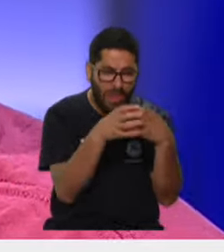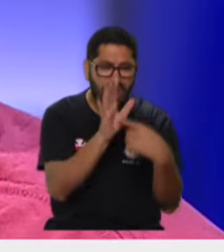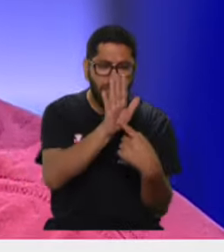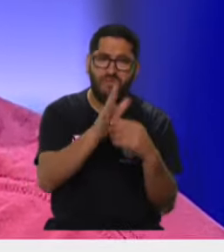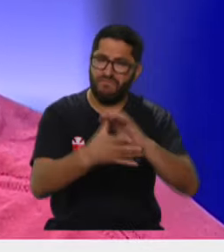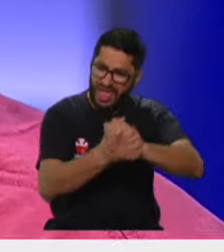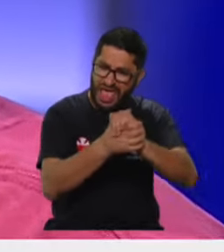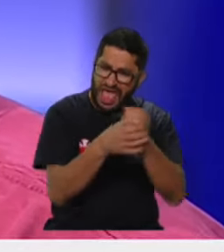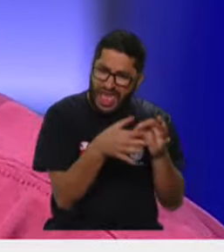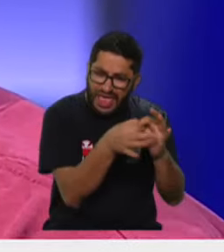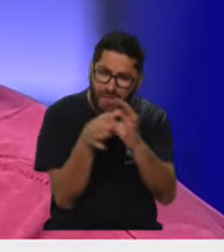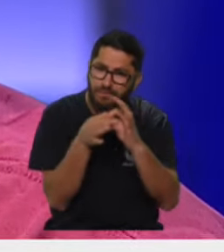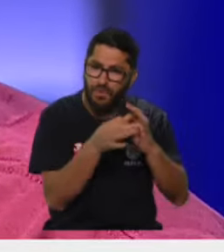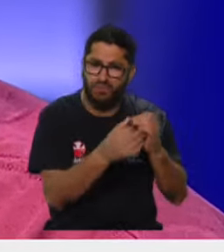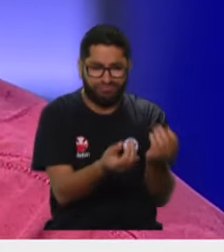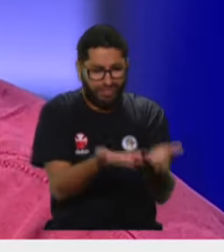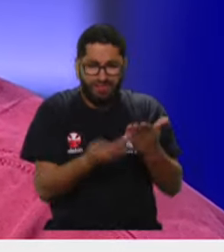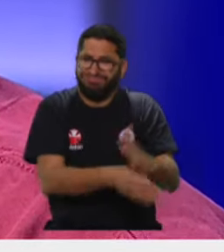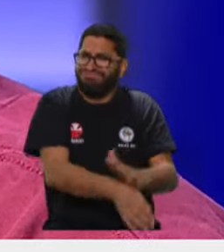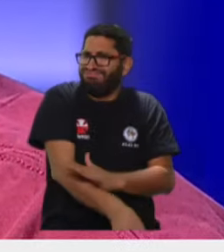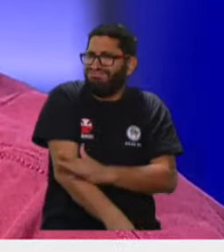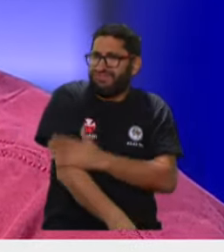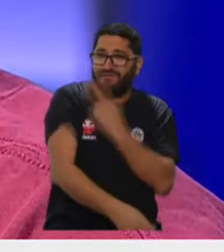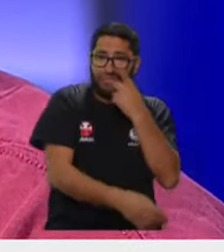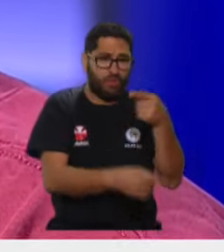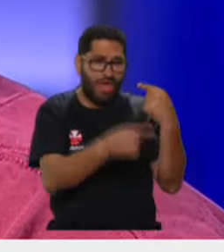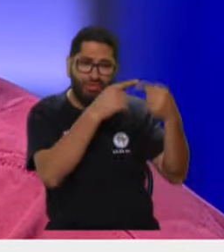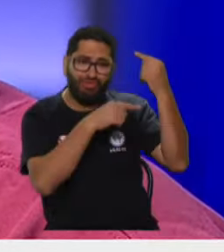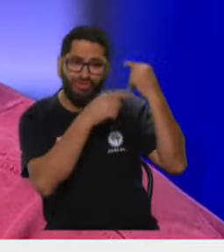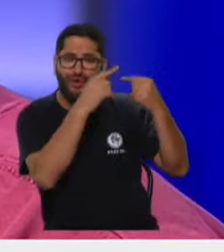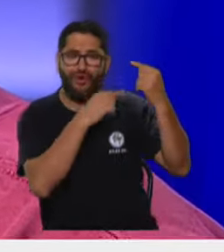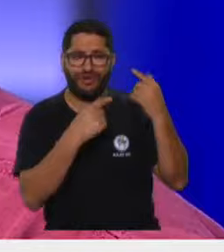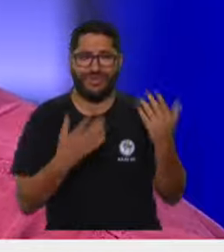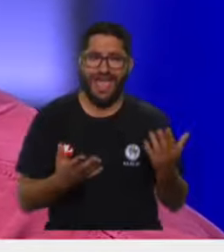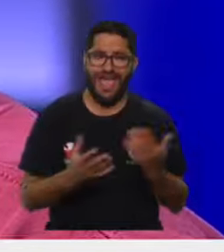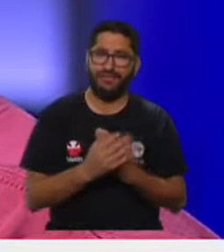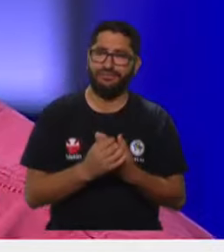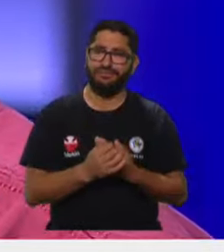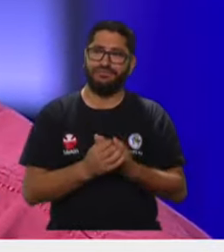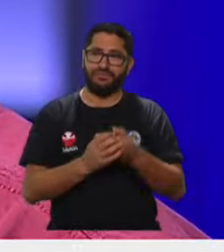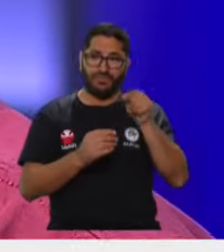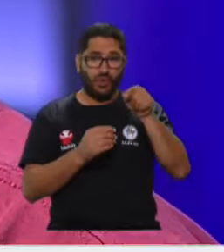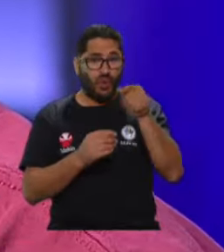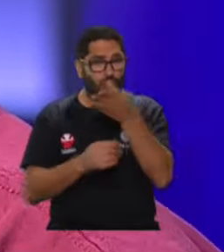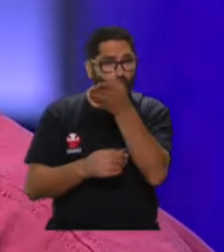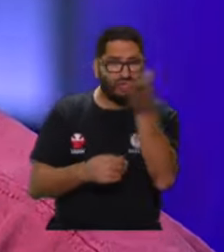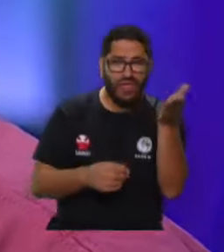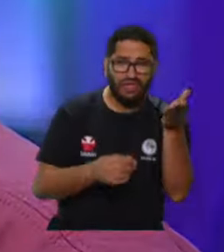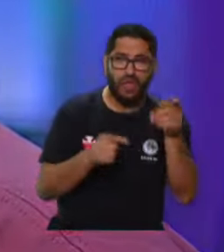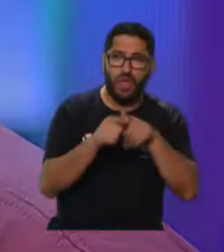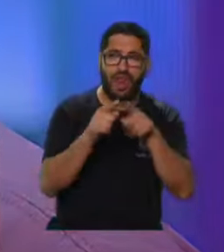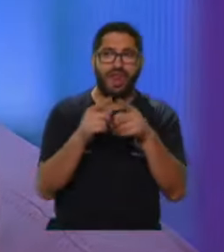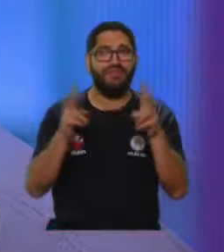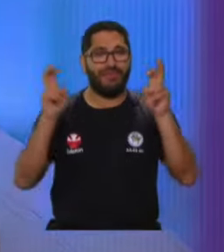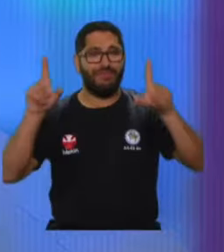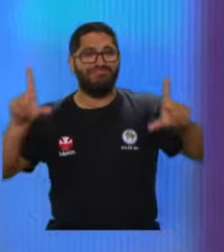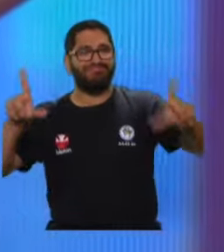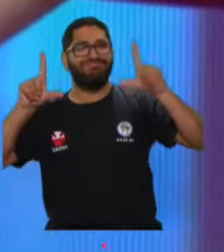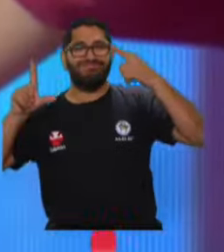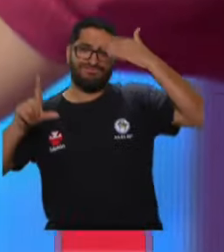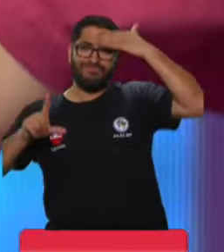tenido la oportunidad de ver esta historia. Ustedes no, obviamente, pero sí la protagonizan. Joaquín,